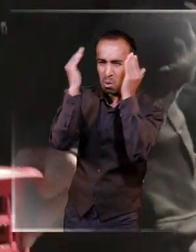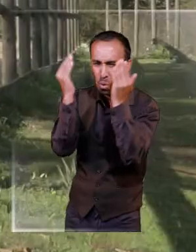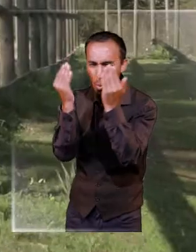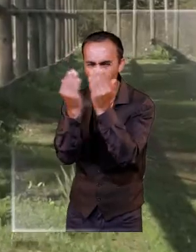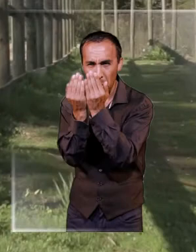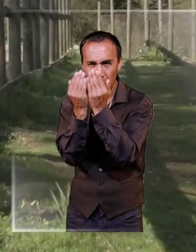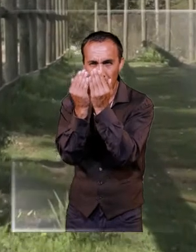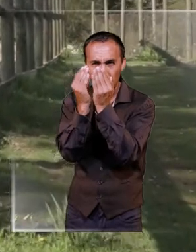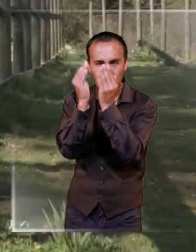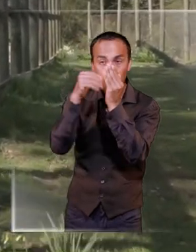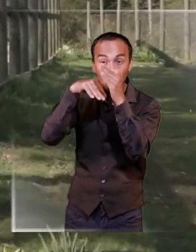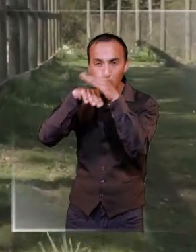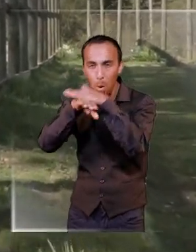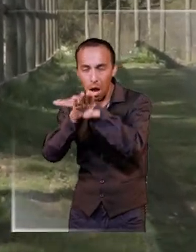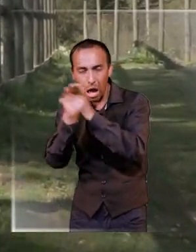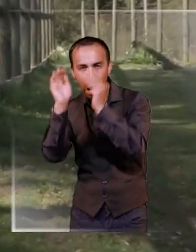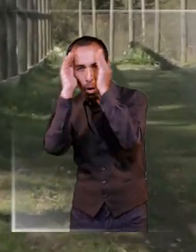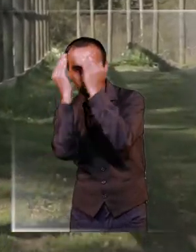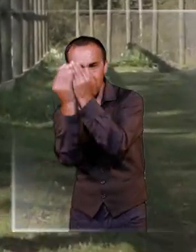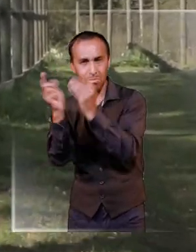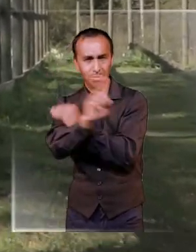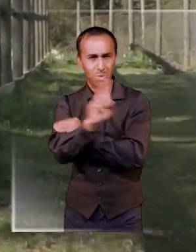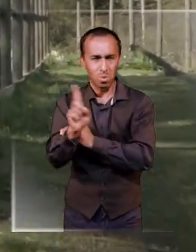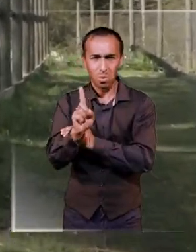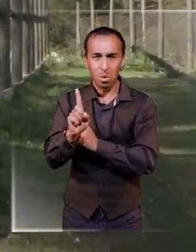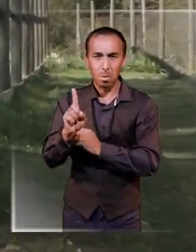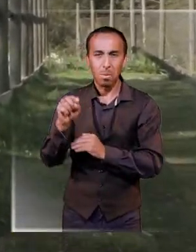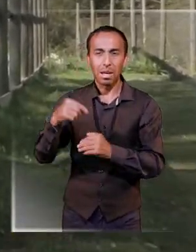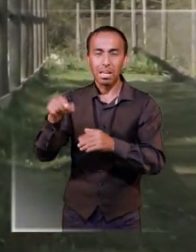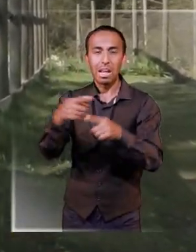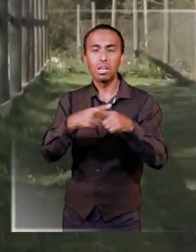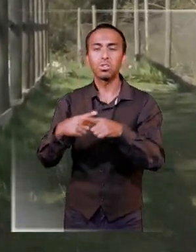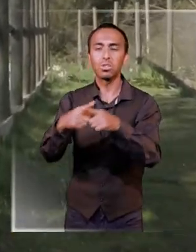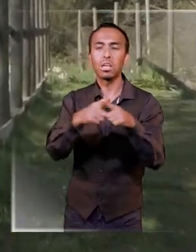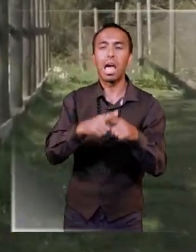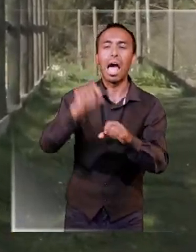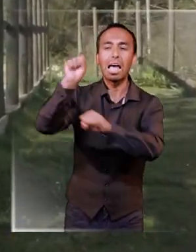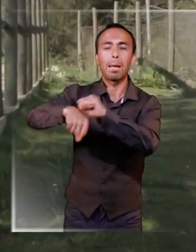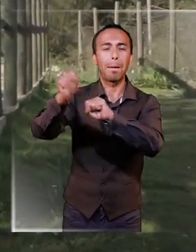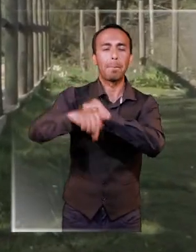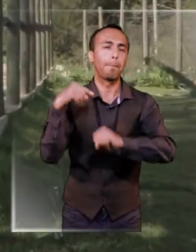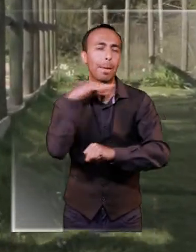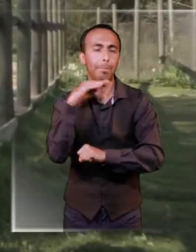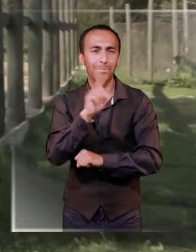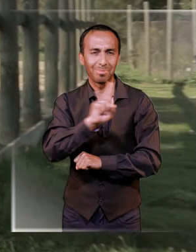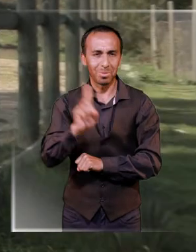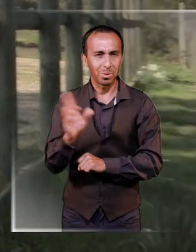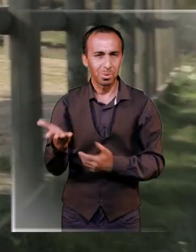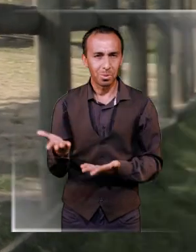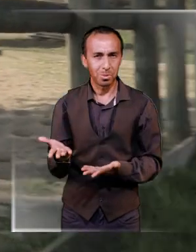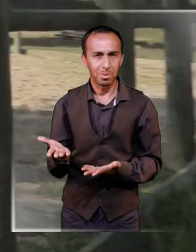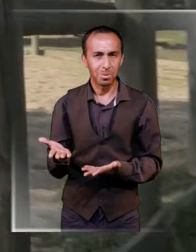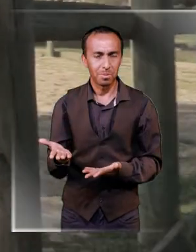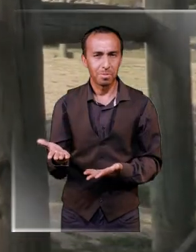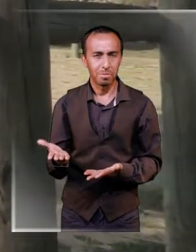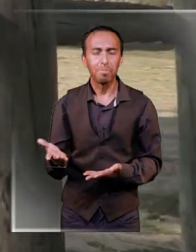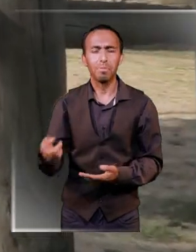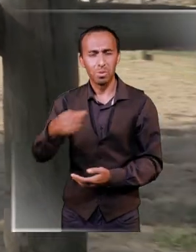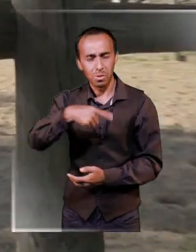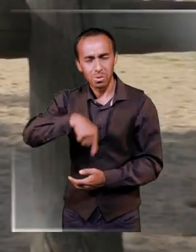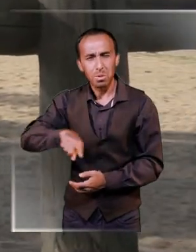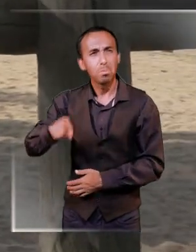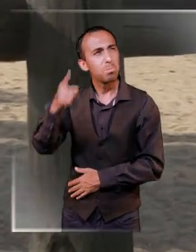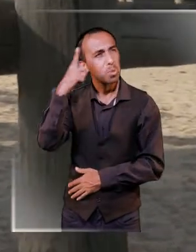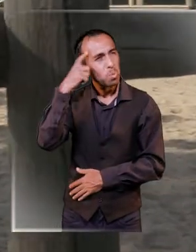sean personas con autismo que tengan camuflado su autismo para que puedan pasar como desapercibidos en la sociedad